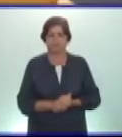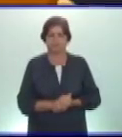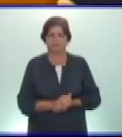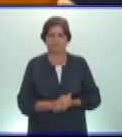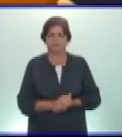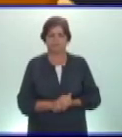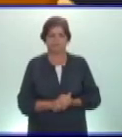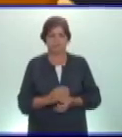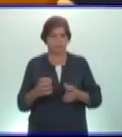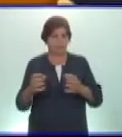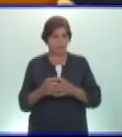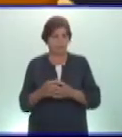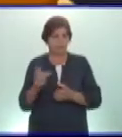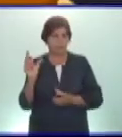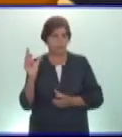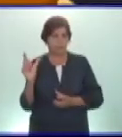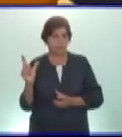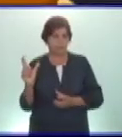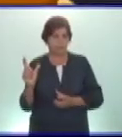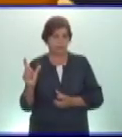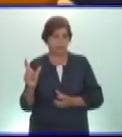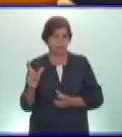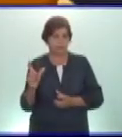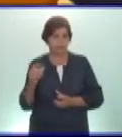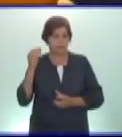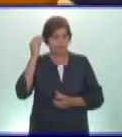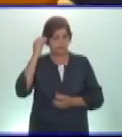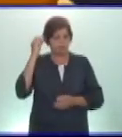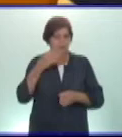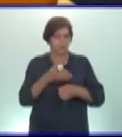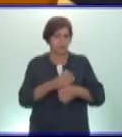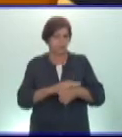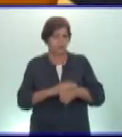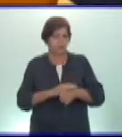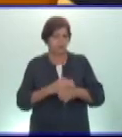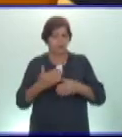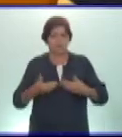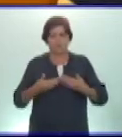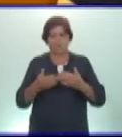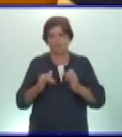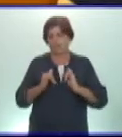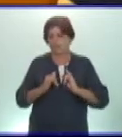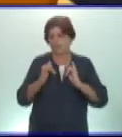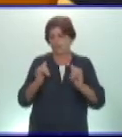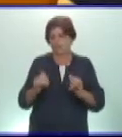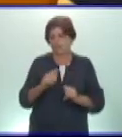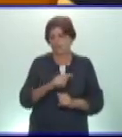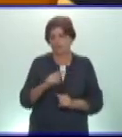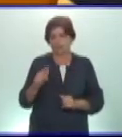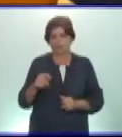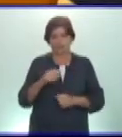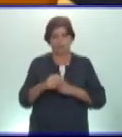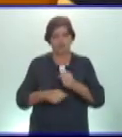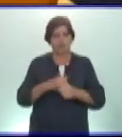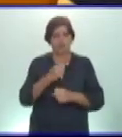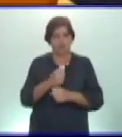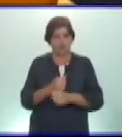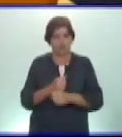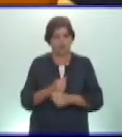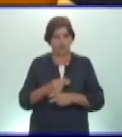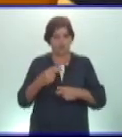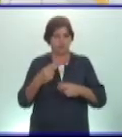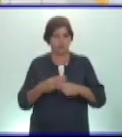Hay un grupo de palabras que dan sentido a lo que decimos y aportan información. Ustedes los usan frecuentemente. Se